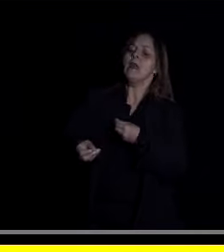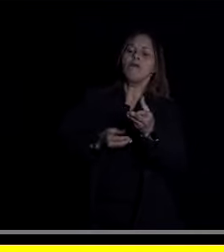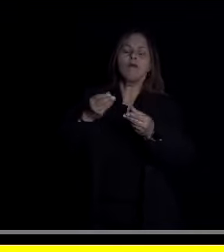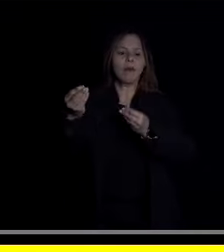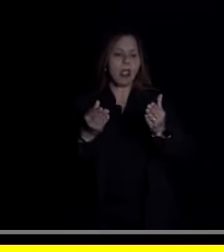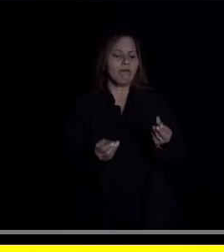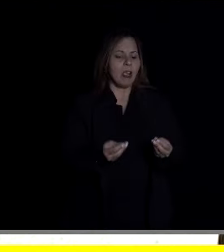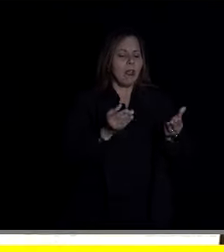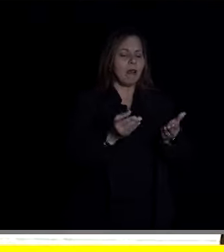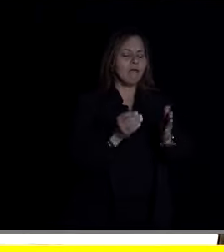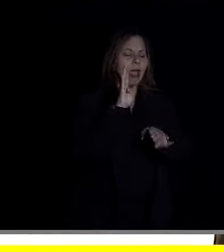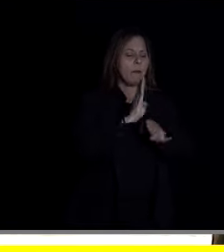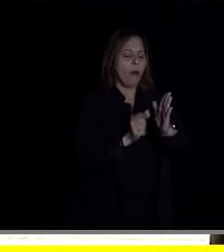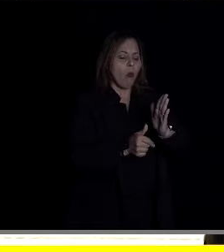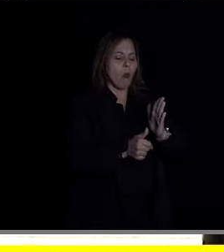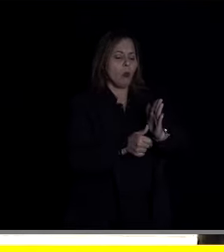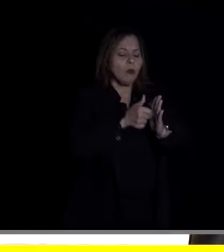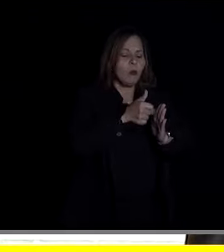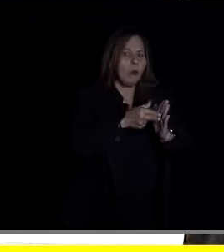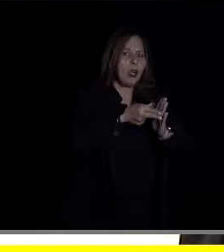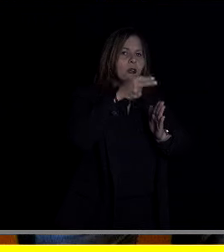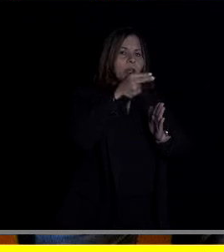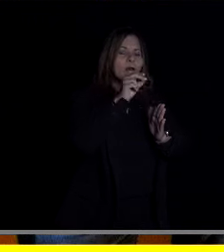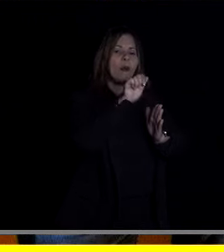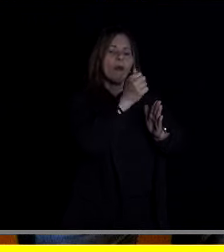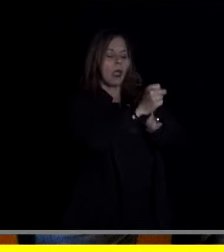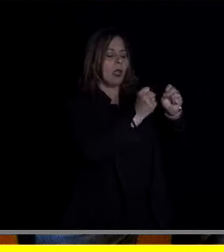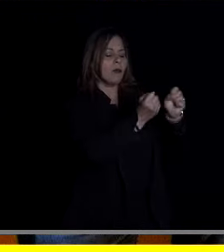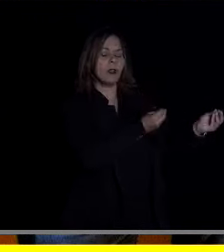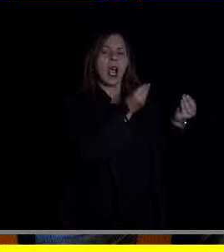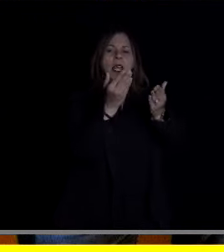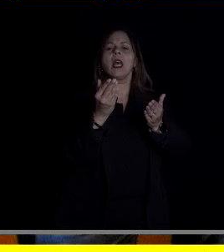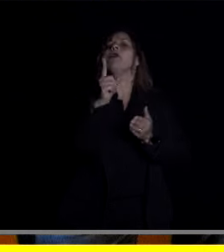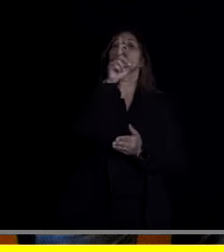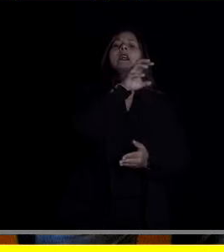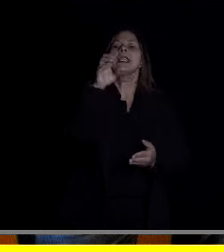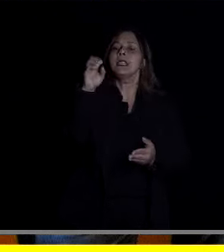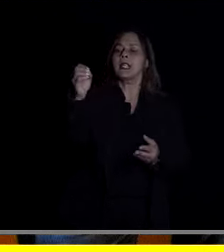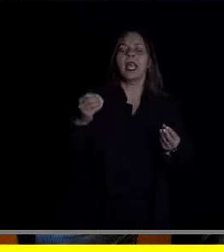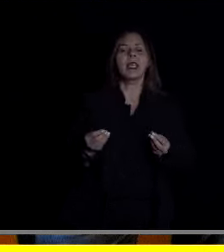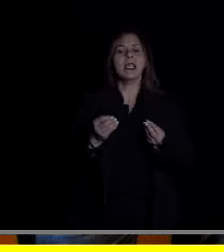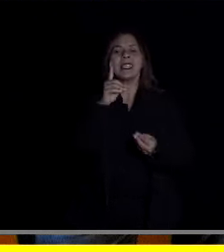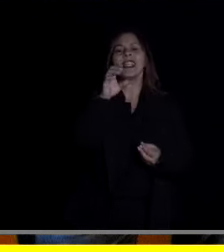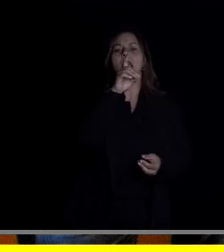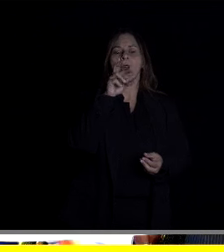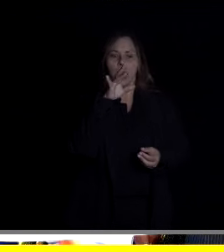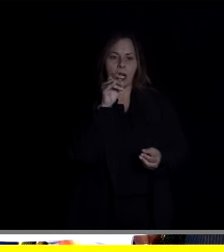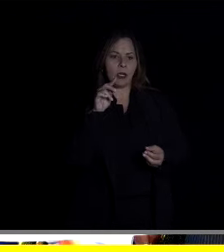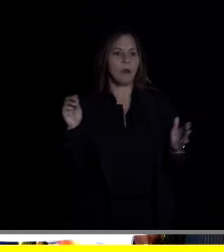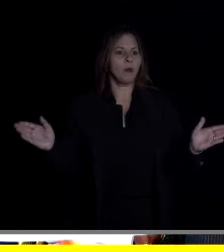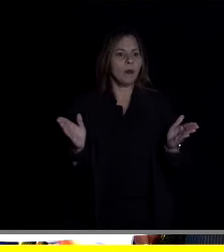exportaciones y aumentar la capacidad empresarial. En esos 10 años, se han otorgado 100 decretos que promovieron el establecimiento de 43